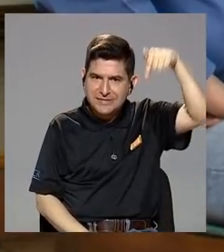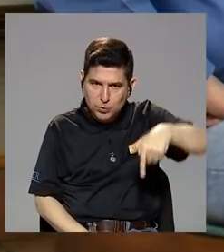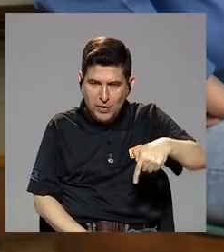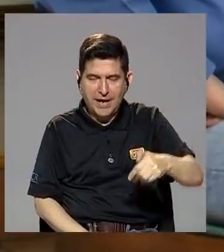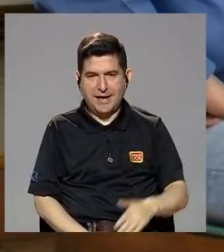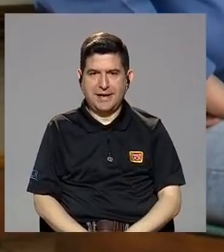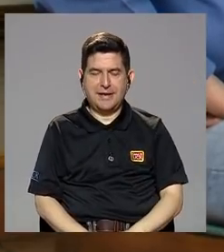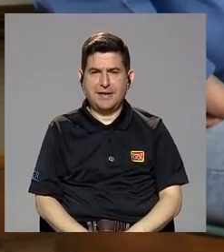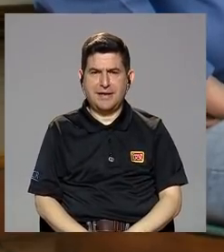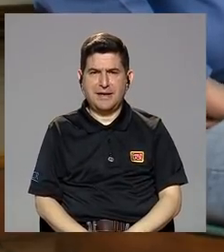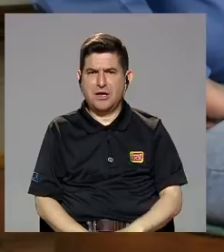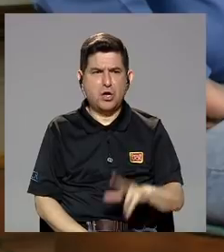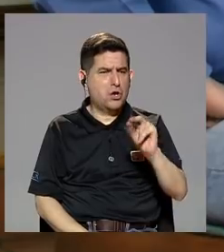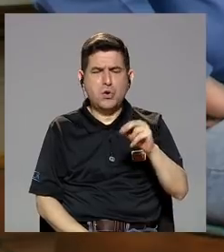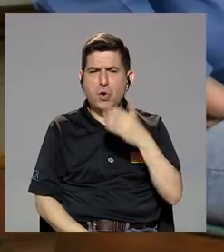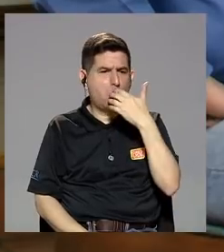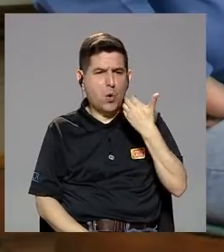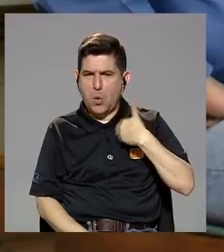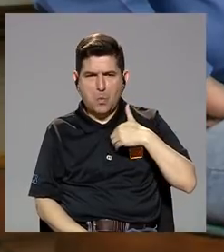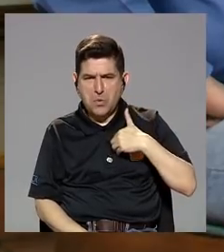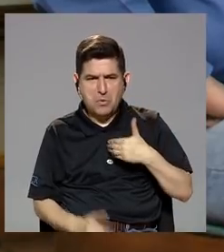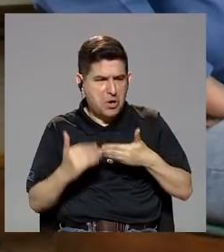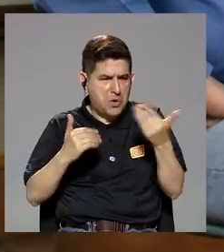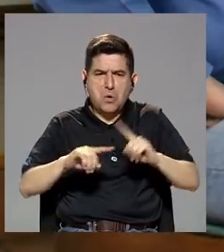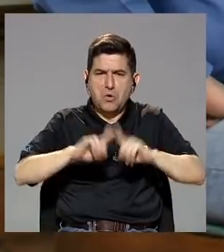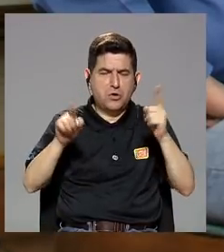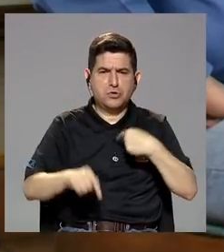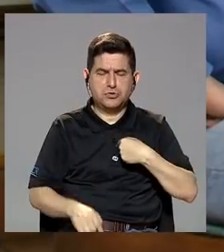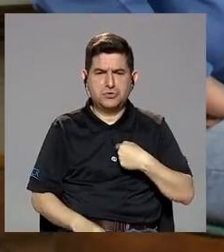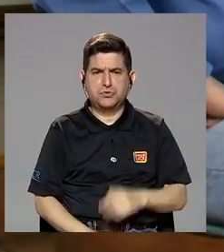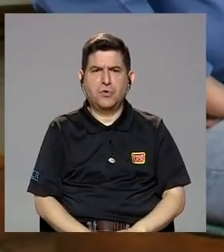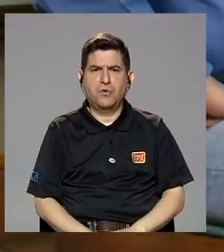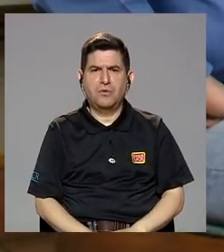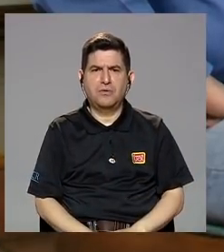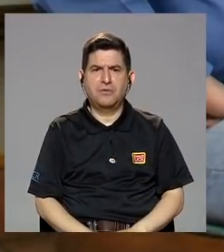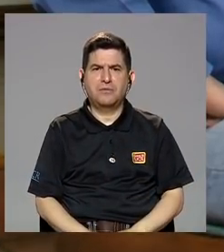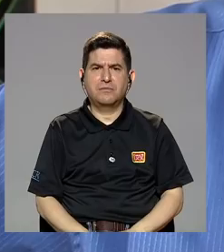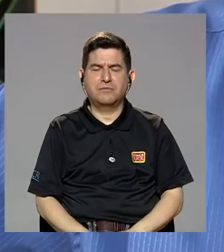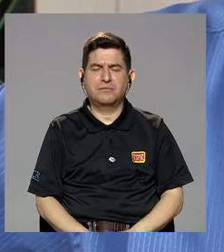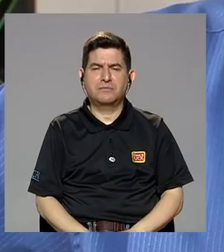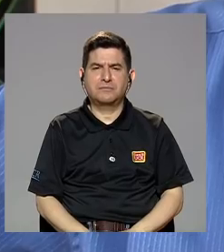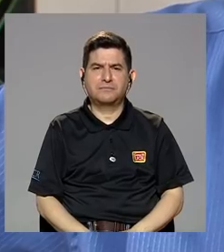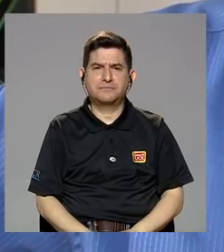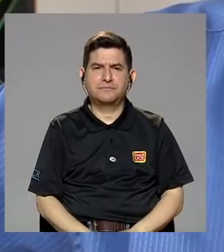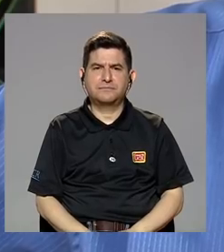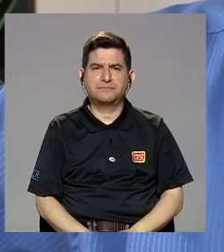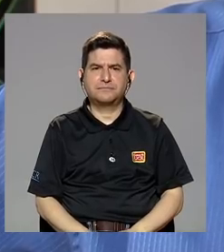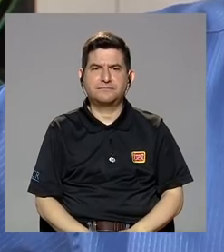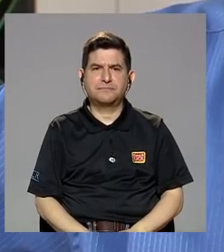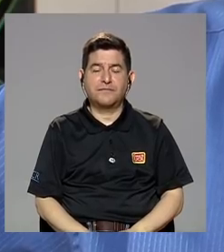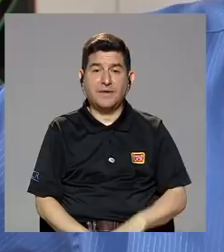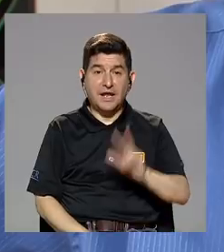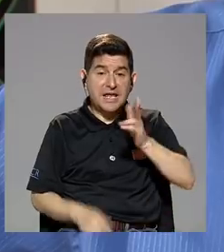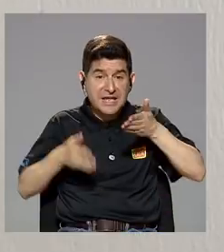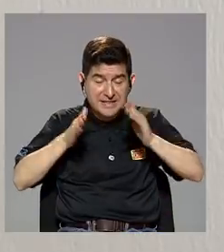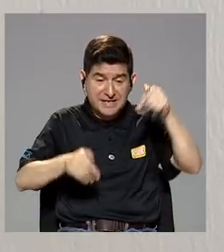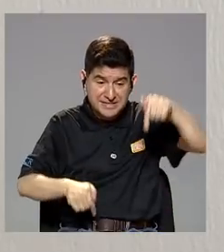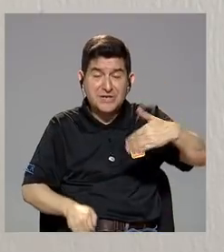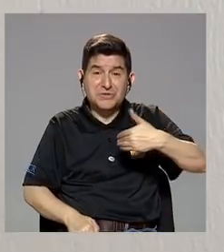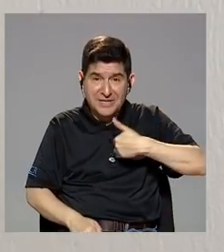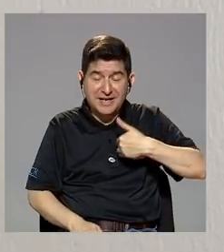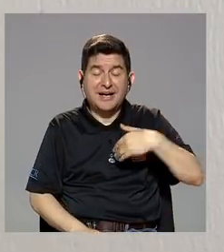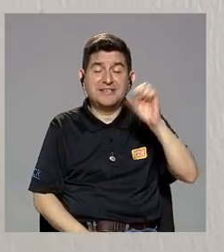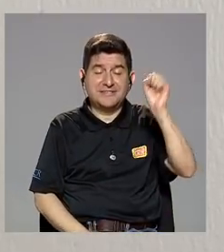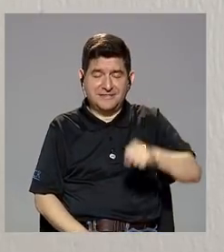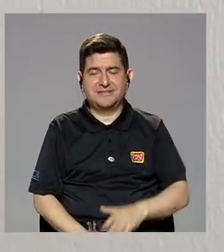ningún privilegio ninguna cosa que no haya no soy típico no no y tres hijos más acá y